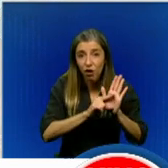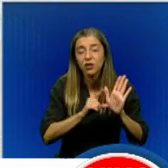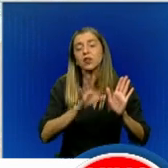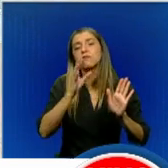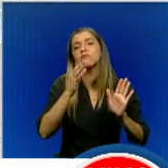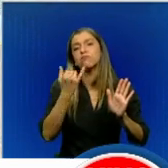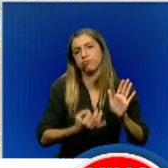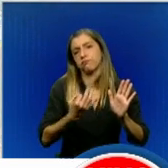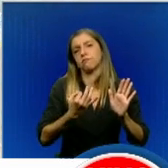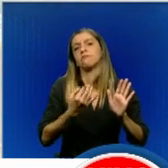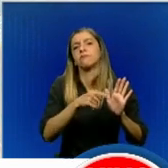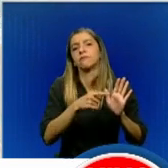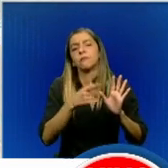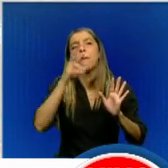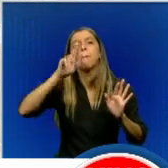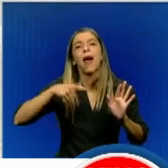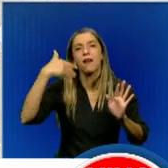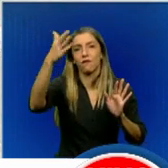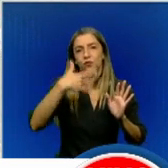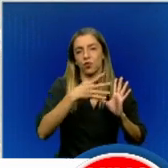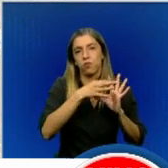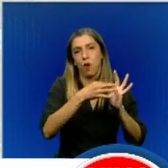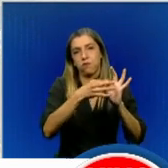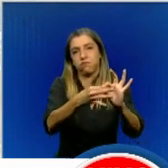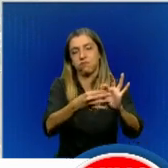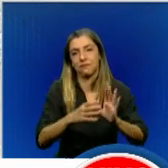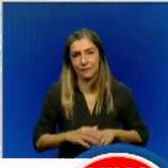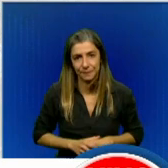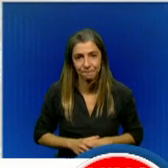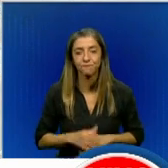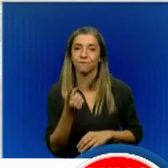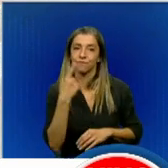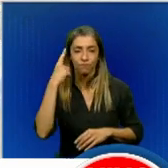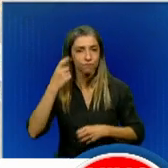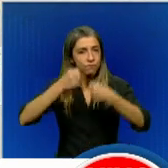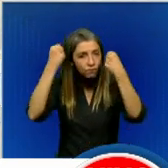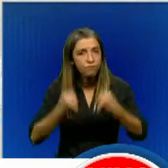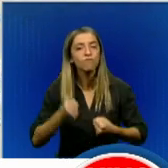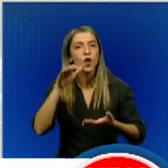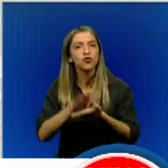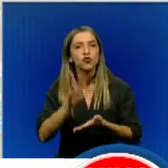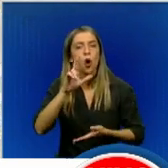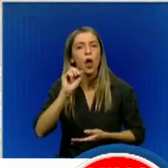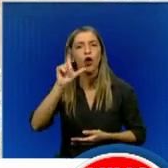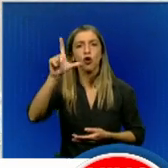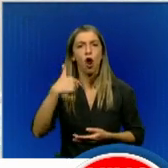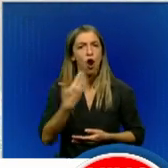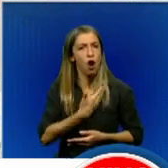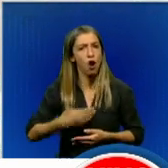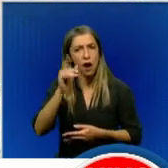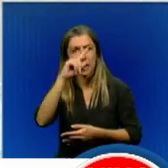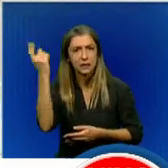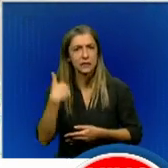de un modelo que parten de la convicción en la defensa del rol del estado y de que